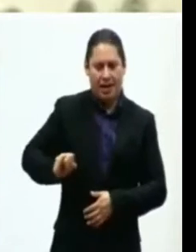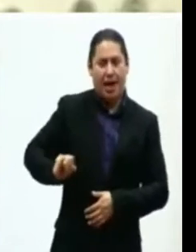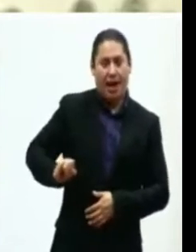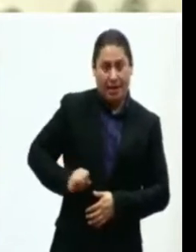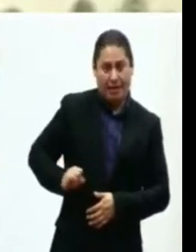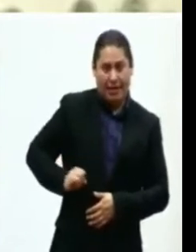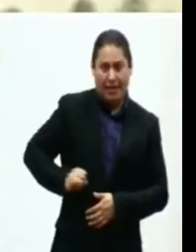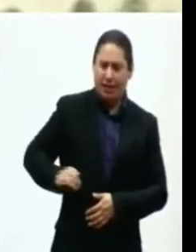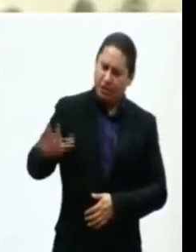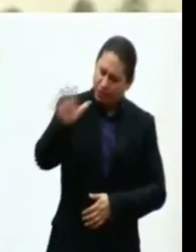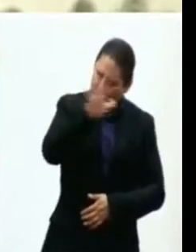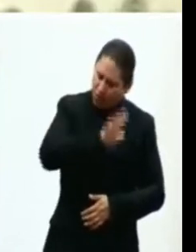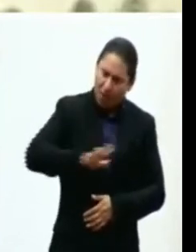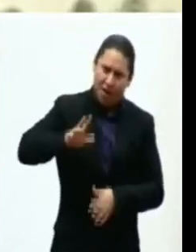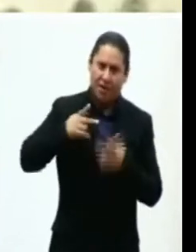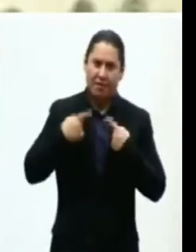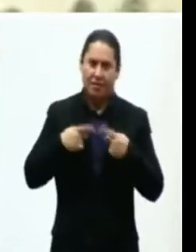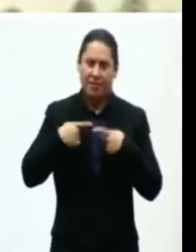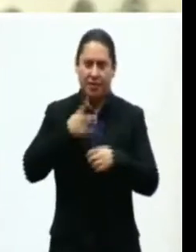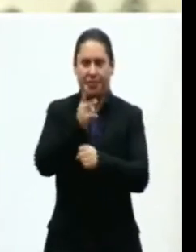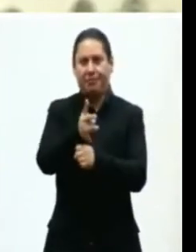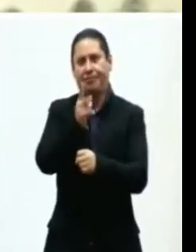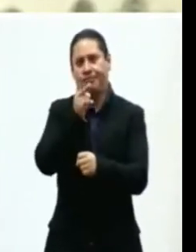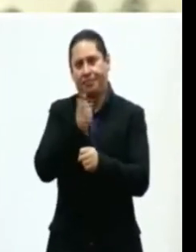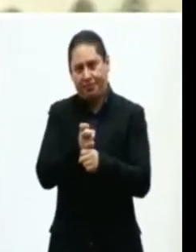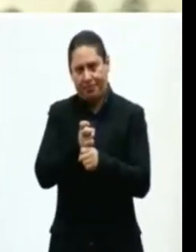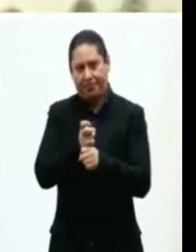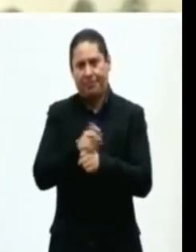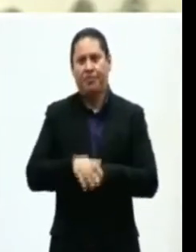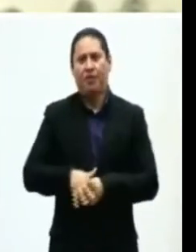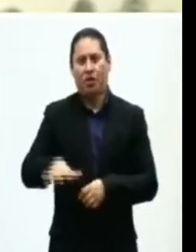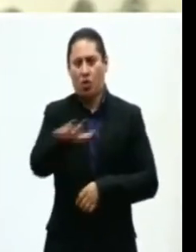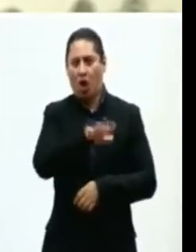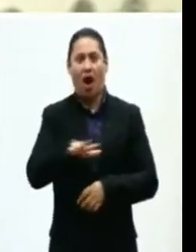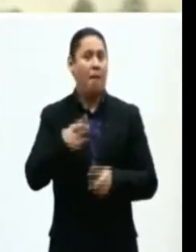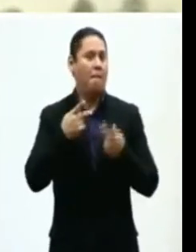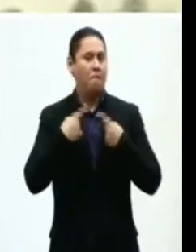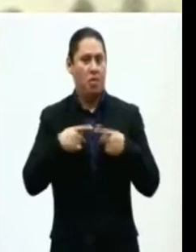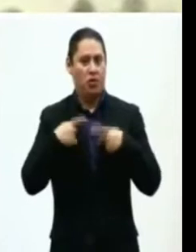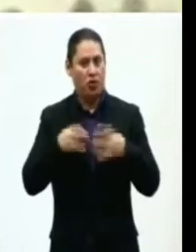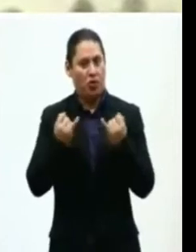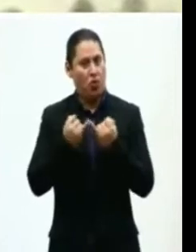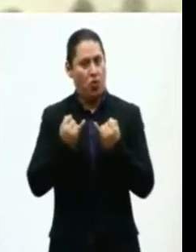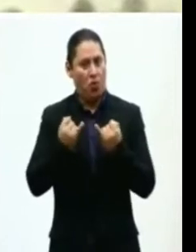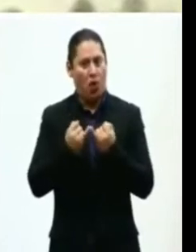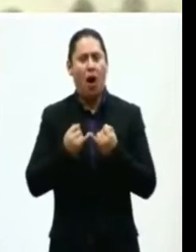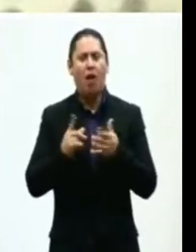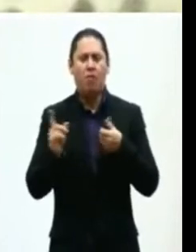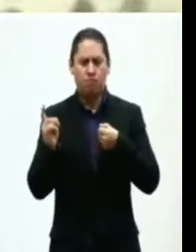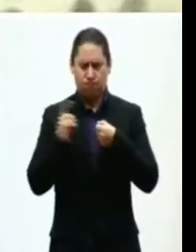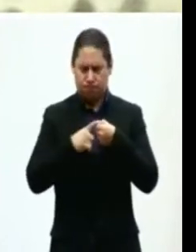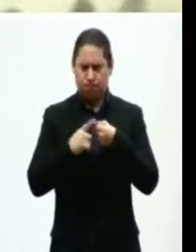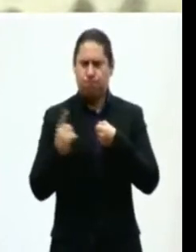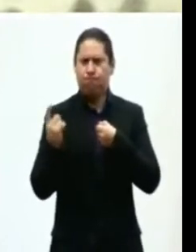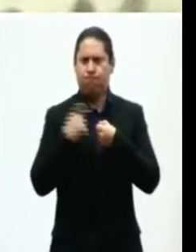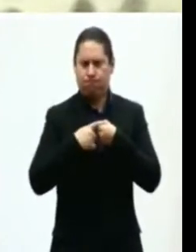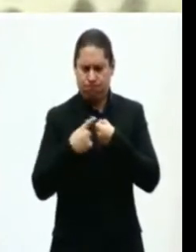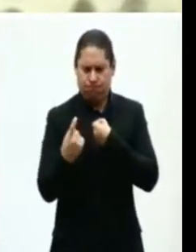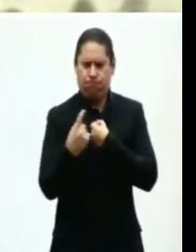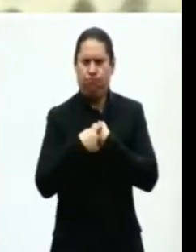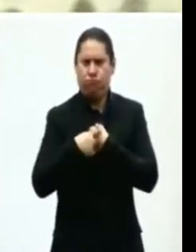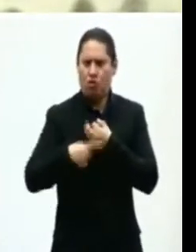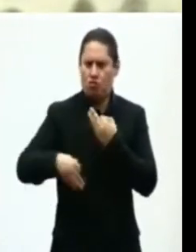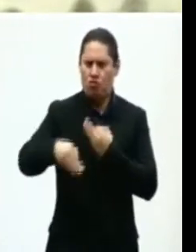todos los chiapanecos, invitándolos y a la ciudadanía en general a que participemos todos y